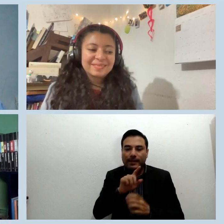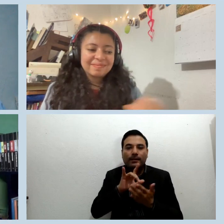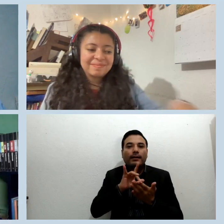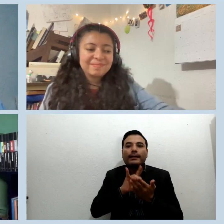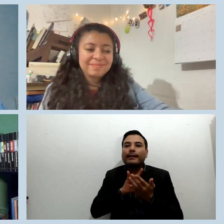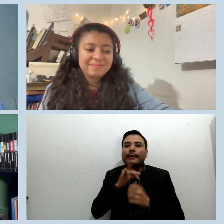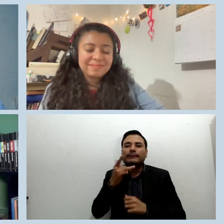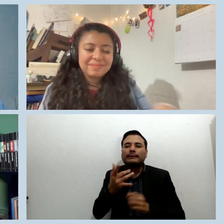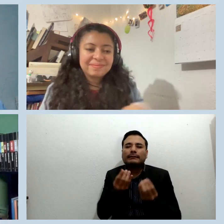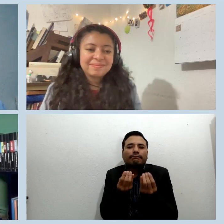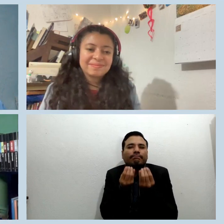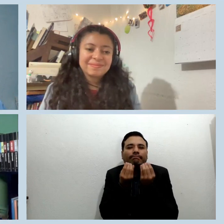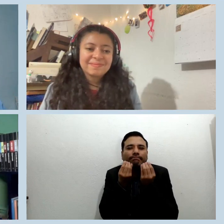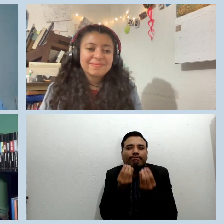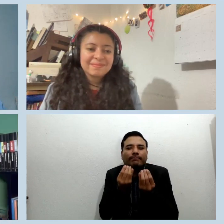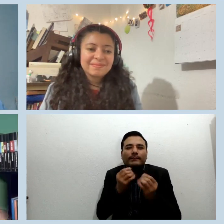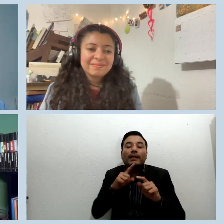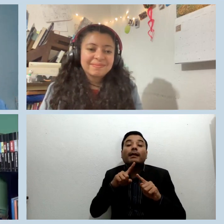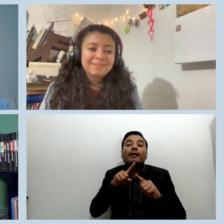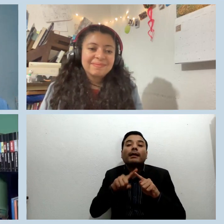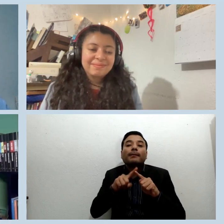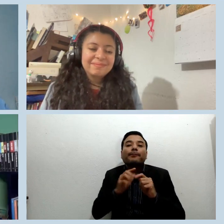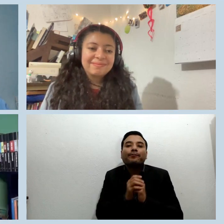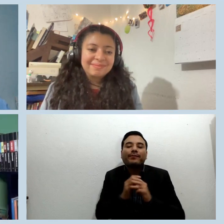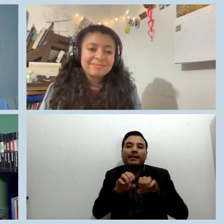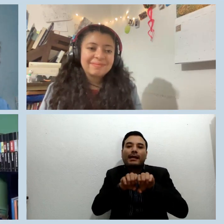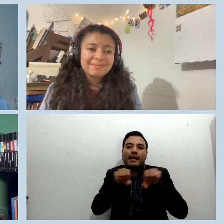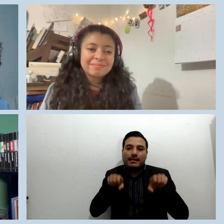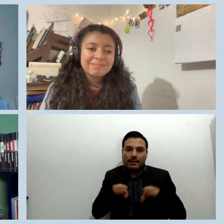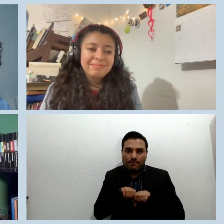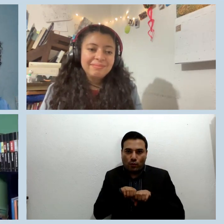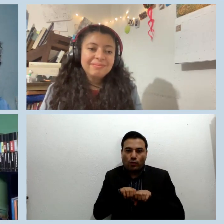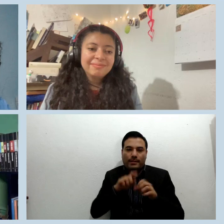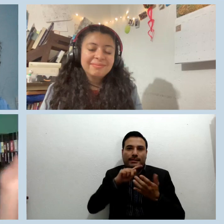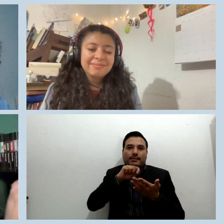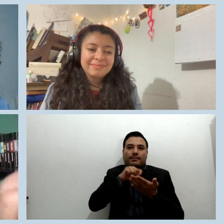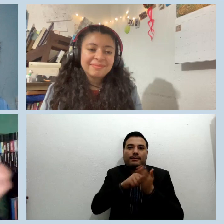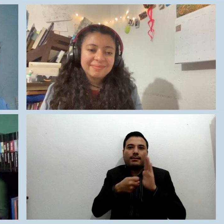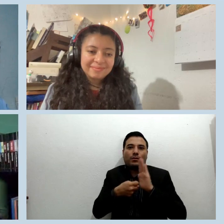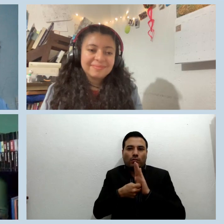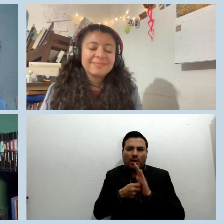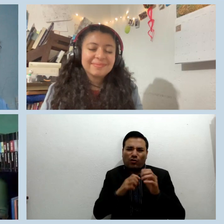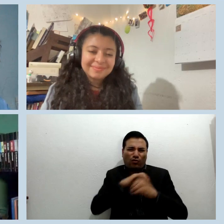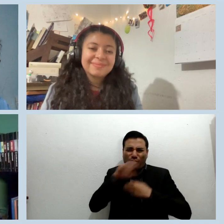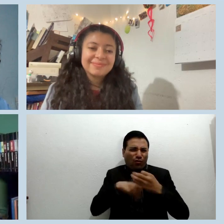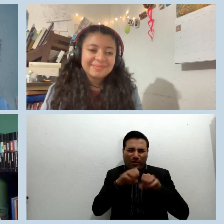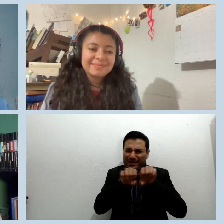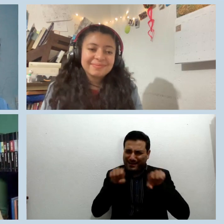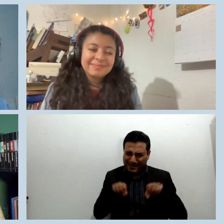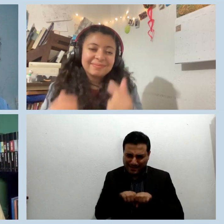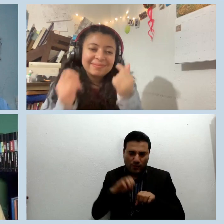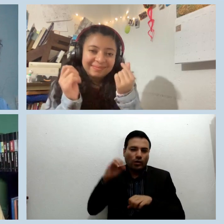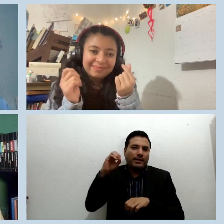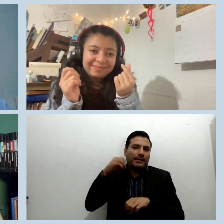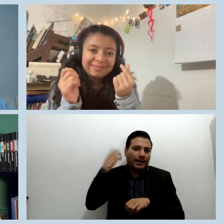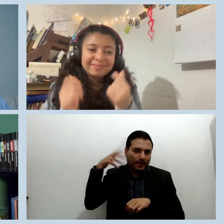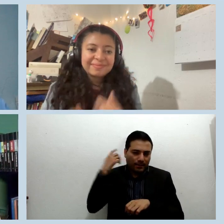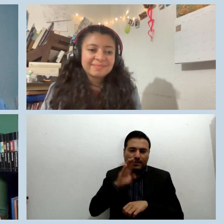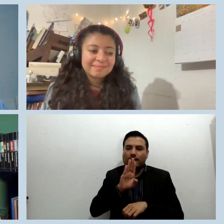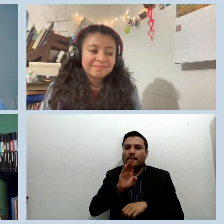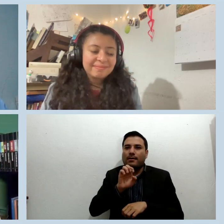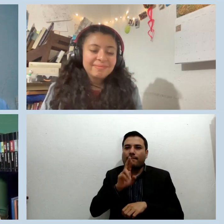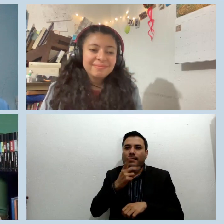enormemente a Pues el equipo técnico bueno el equipo de la cátedra inmar bergman